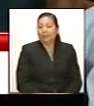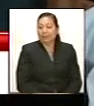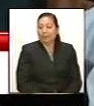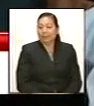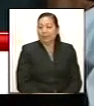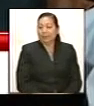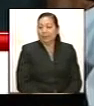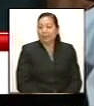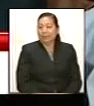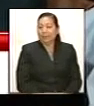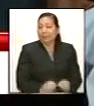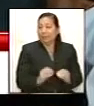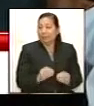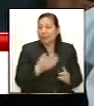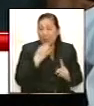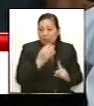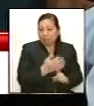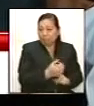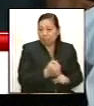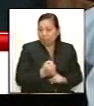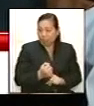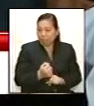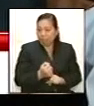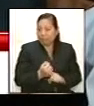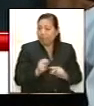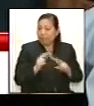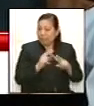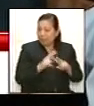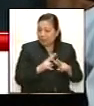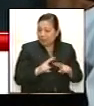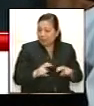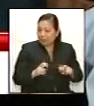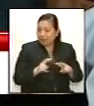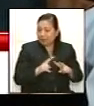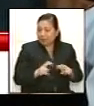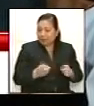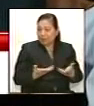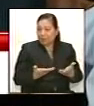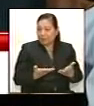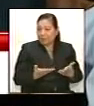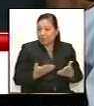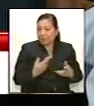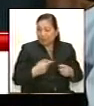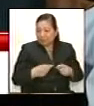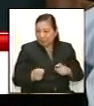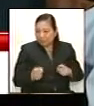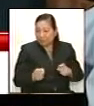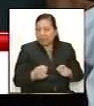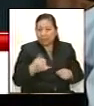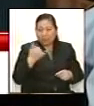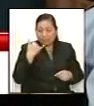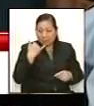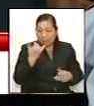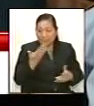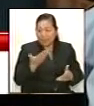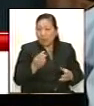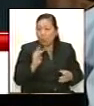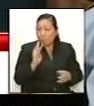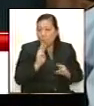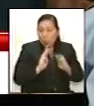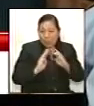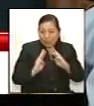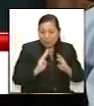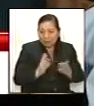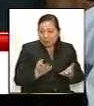Disculpe, entonces el área de secuestros es el que va a hacer el análisis, en ese caso, de los pantallazos, del celular, del WhatsApp, de